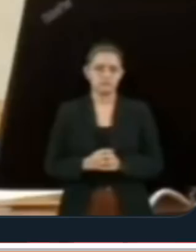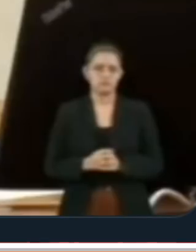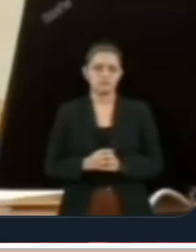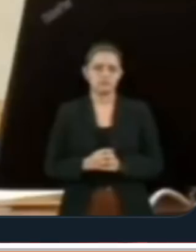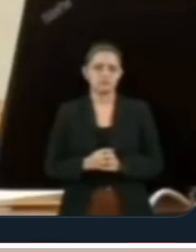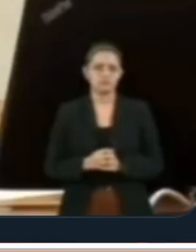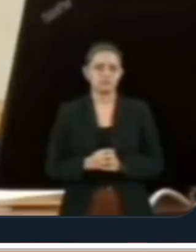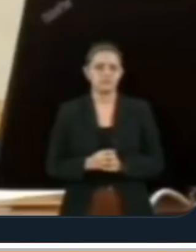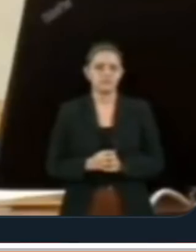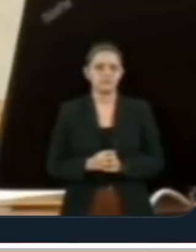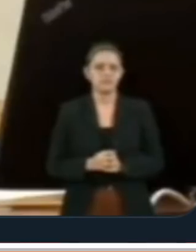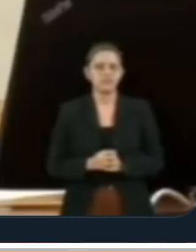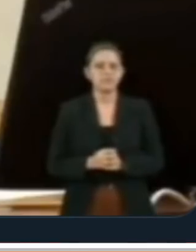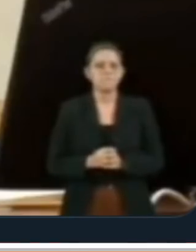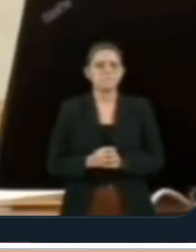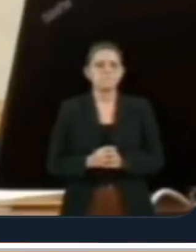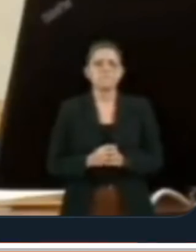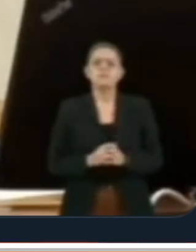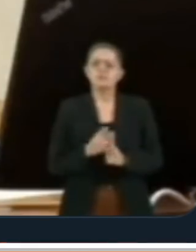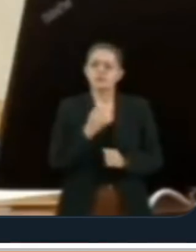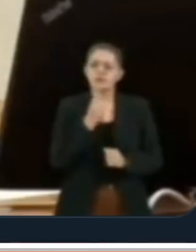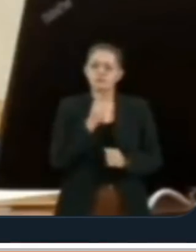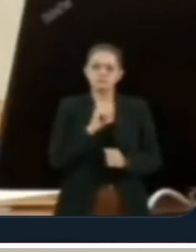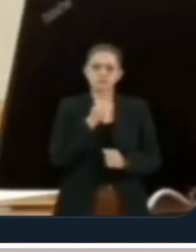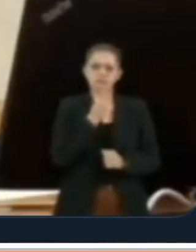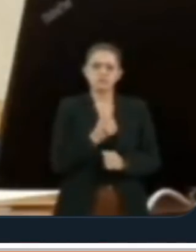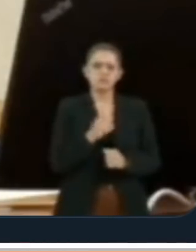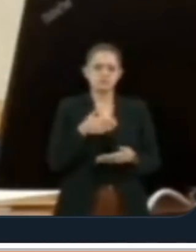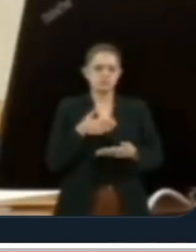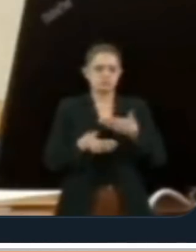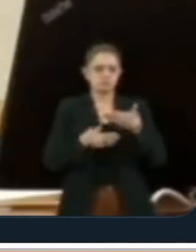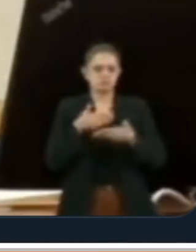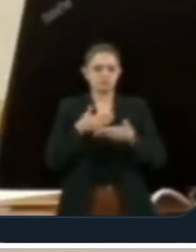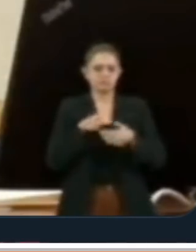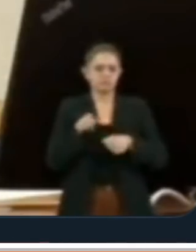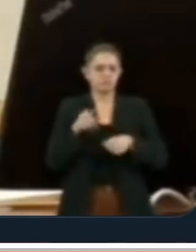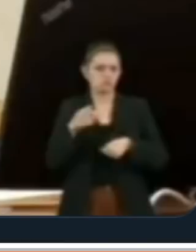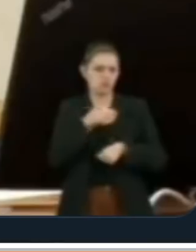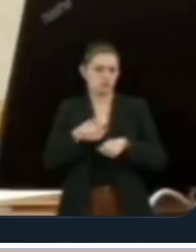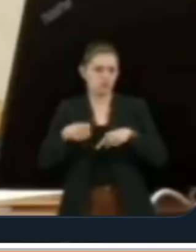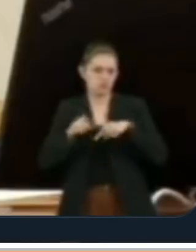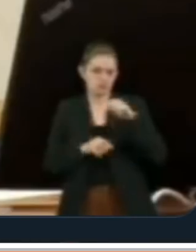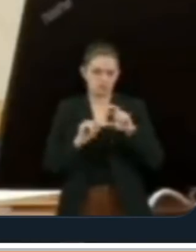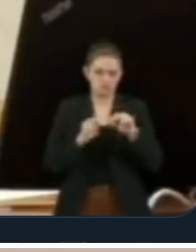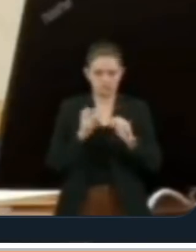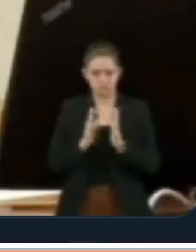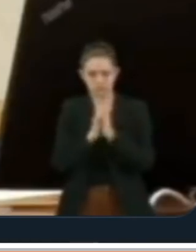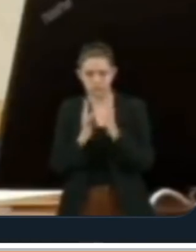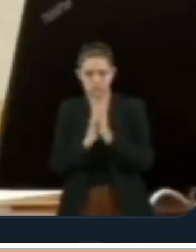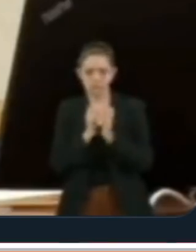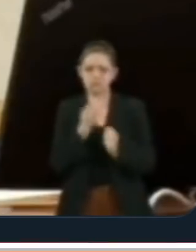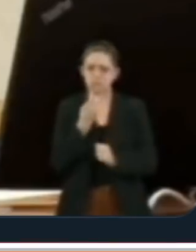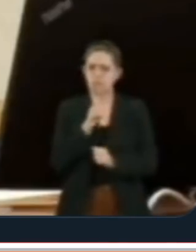Decir que la revocación de mandato va, y va muy bien, no es solo un eslogan